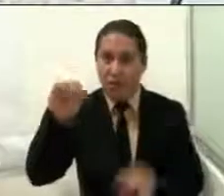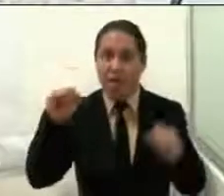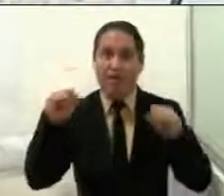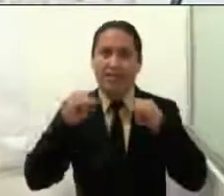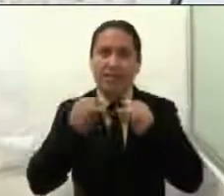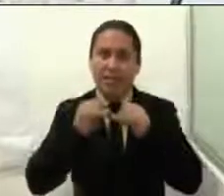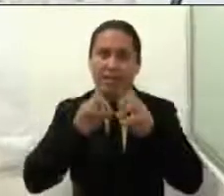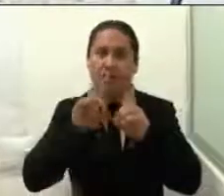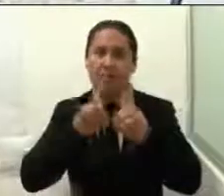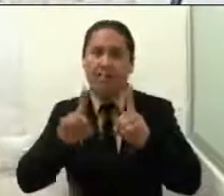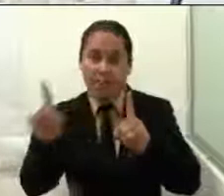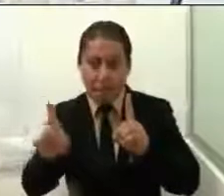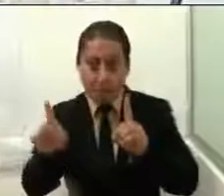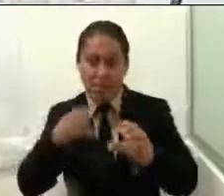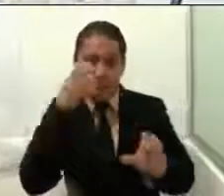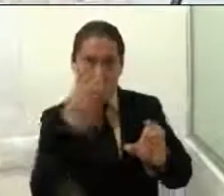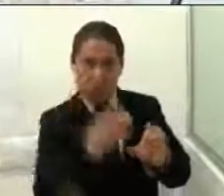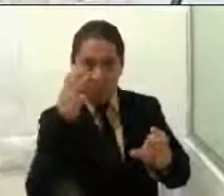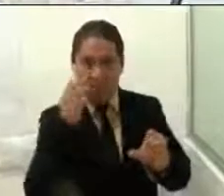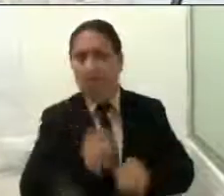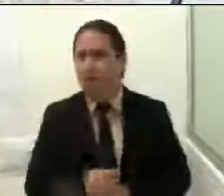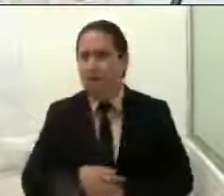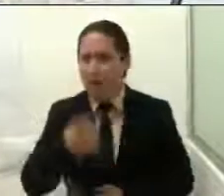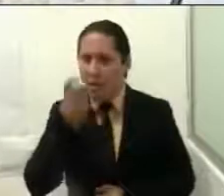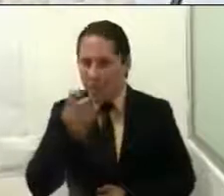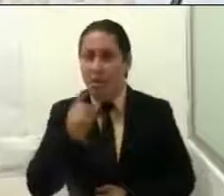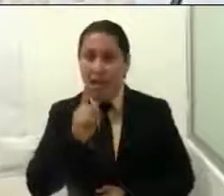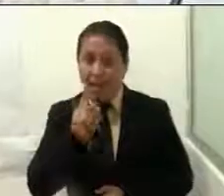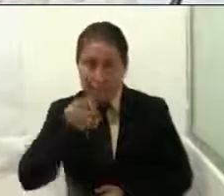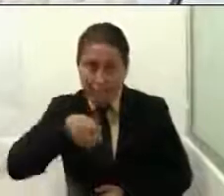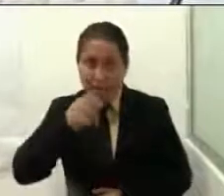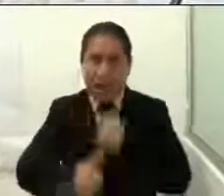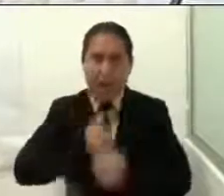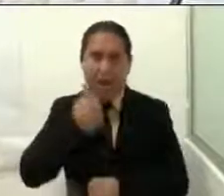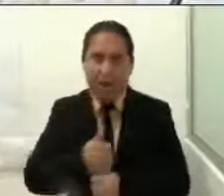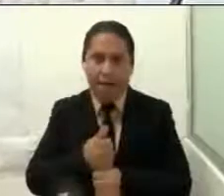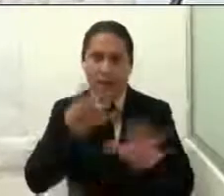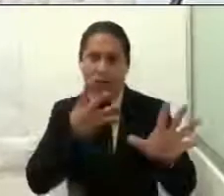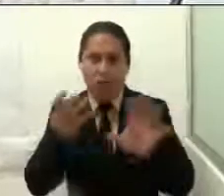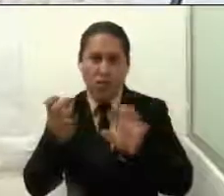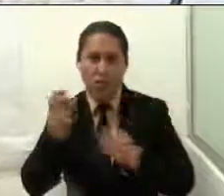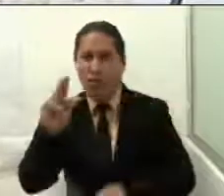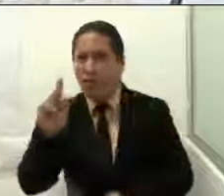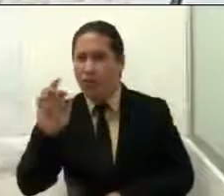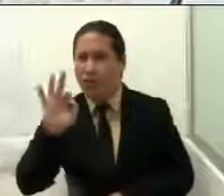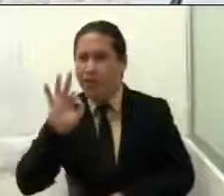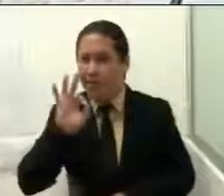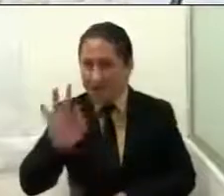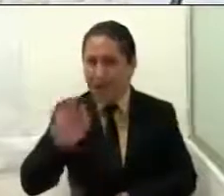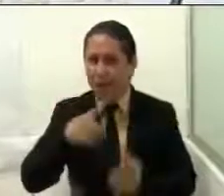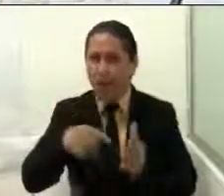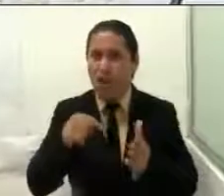desarrollo rural acreditadas este año se atienden a 983 localidades